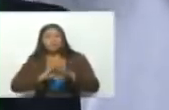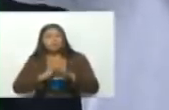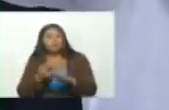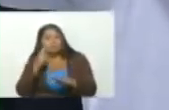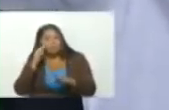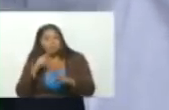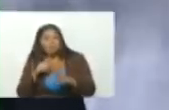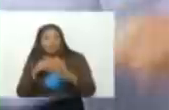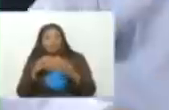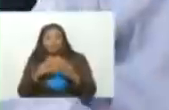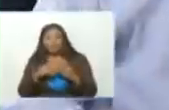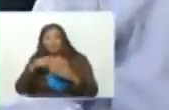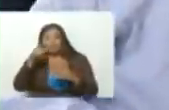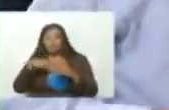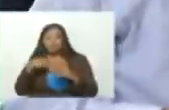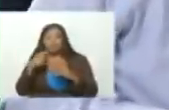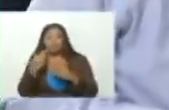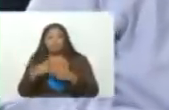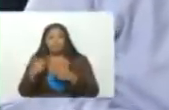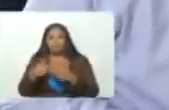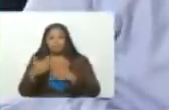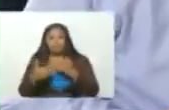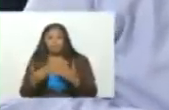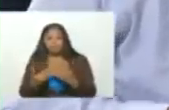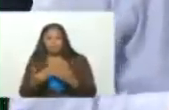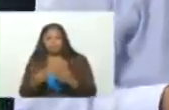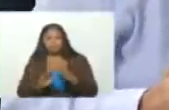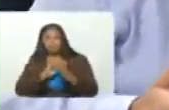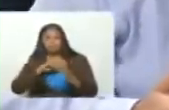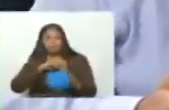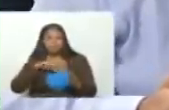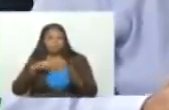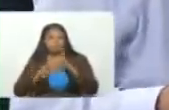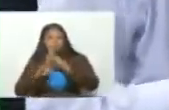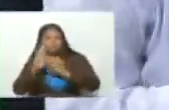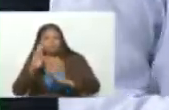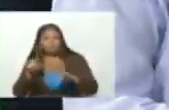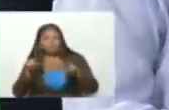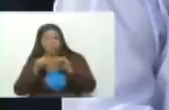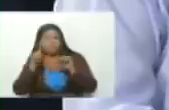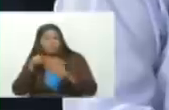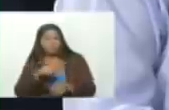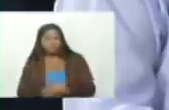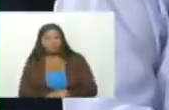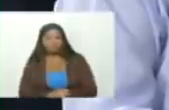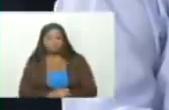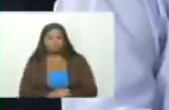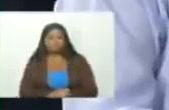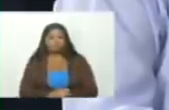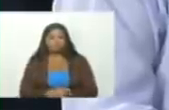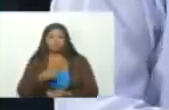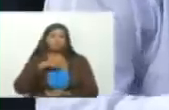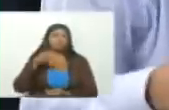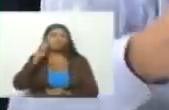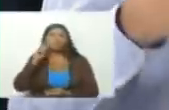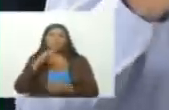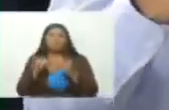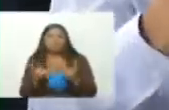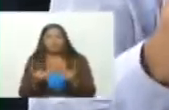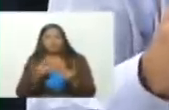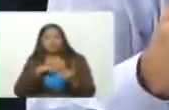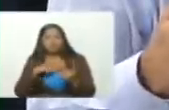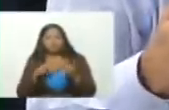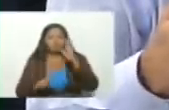los precios del petróleo a nivel internacional están incrementando, sí, de todas las fuentes de energía. Lo mismo está ocurriendo en la Unión Europea, donde